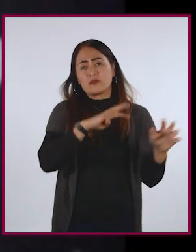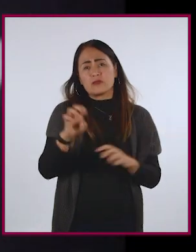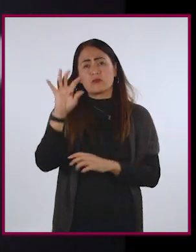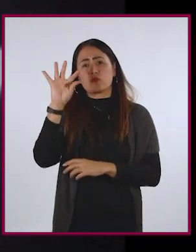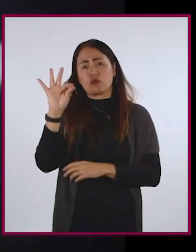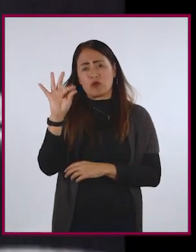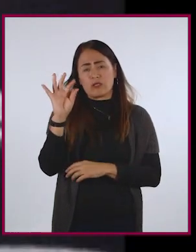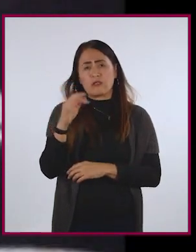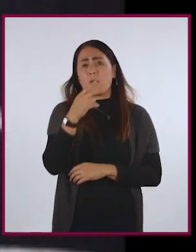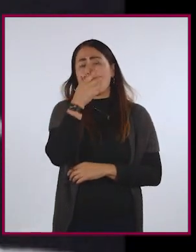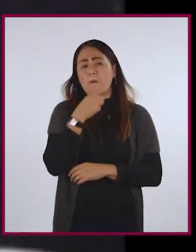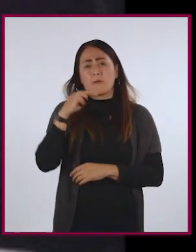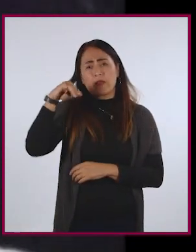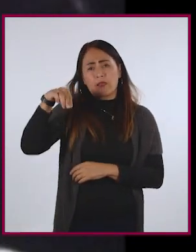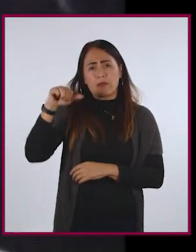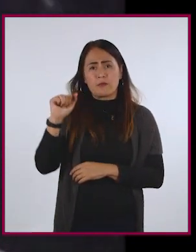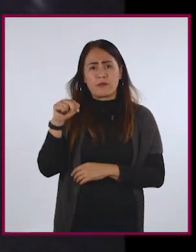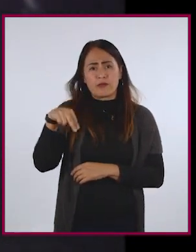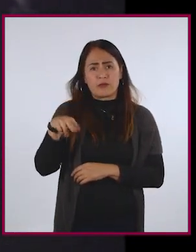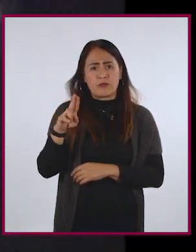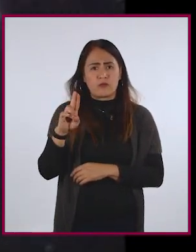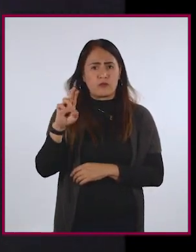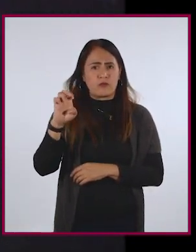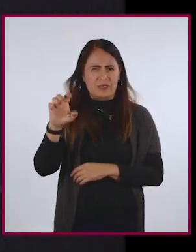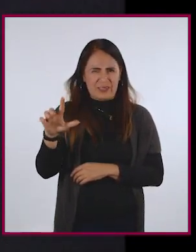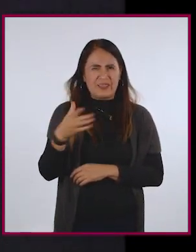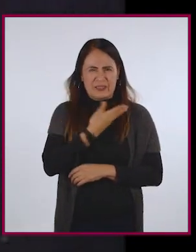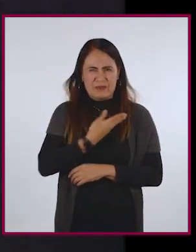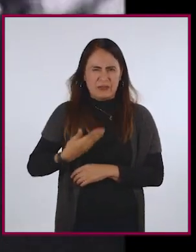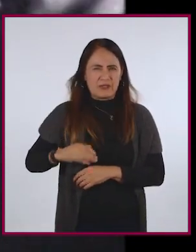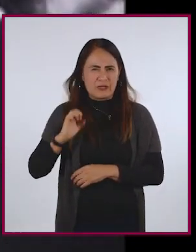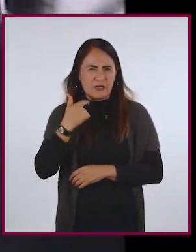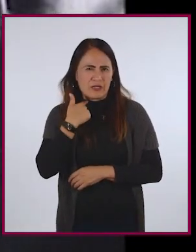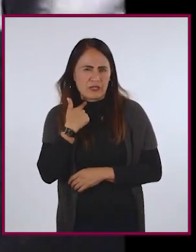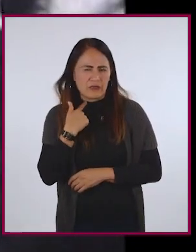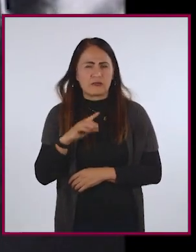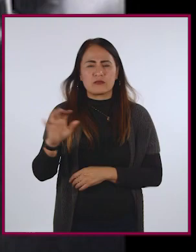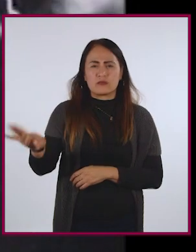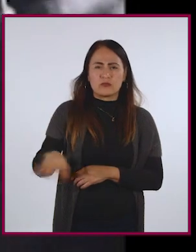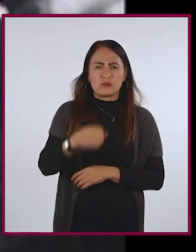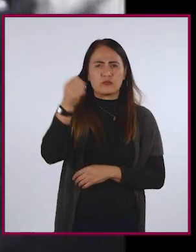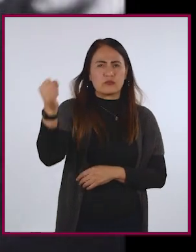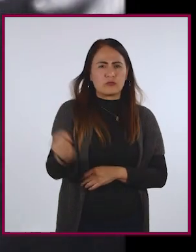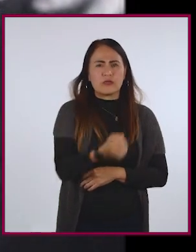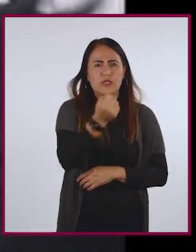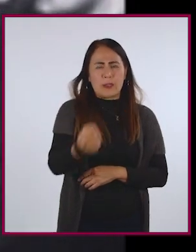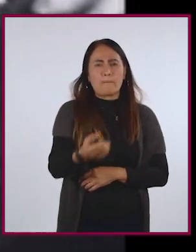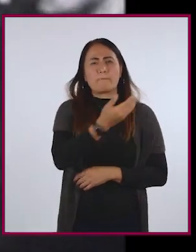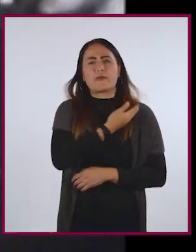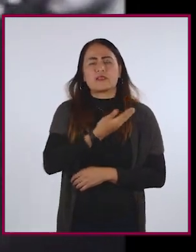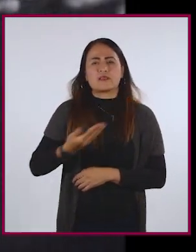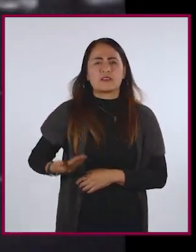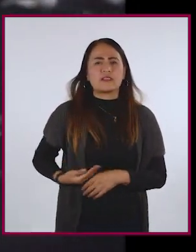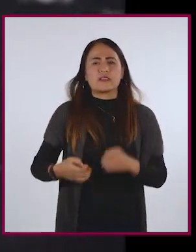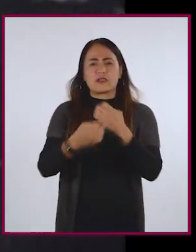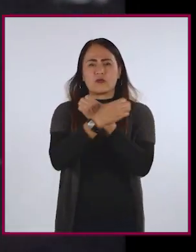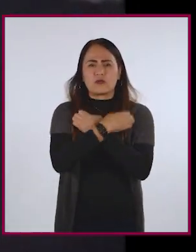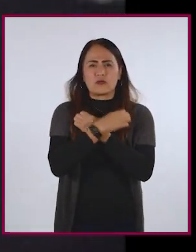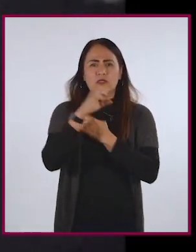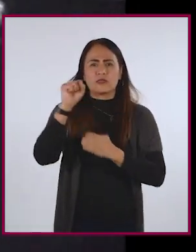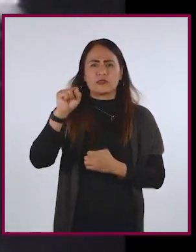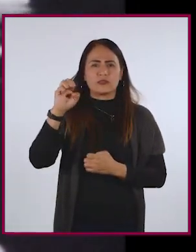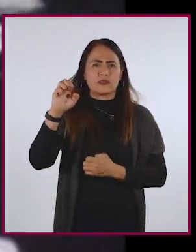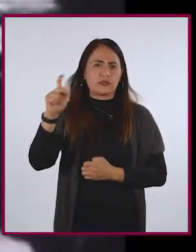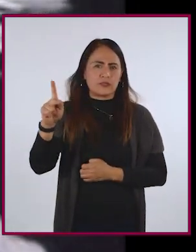1940, durante el gobierno de Manuel Ávila Camacho, Luis Enrique Erro es elegido como presidente de la Comisión de